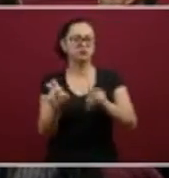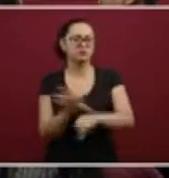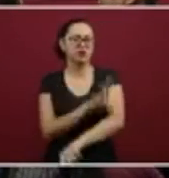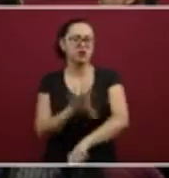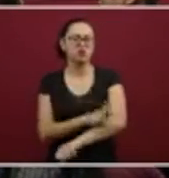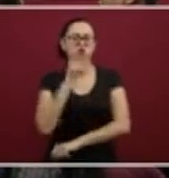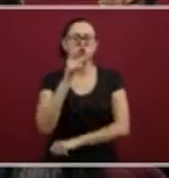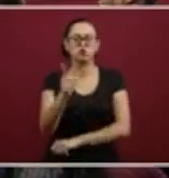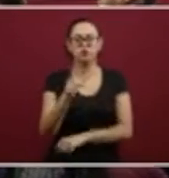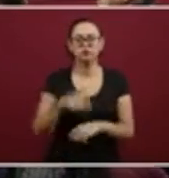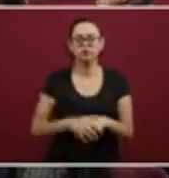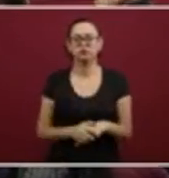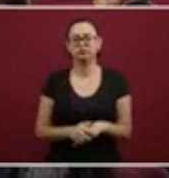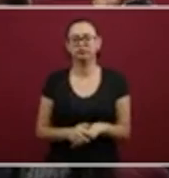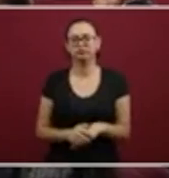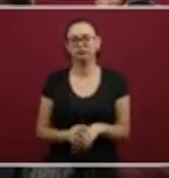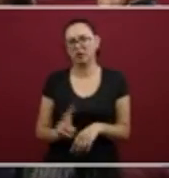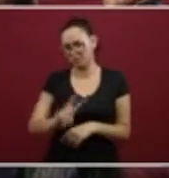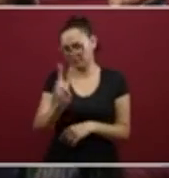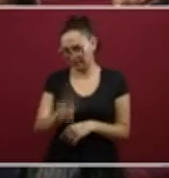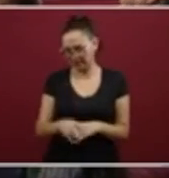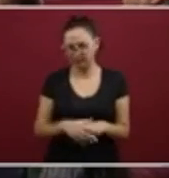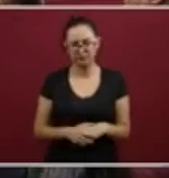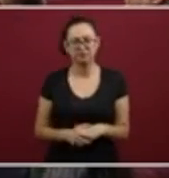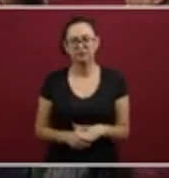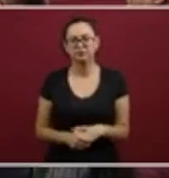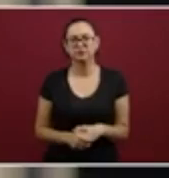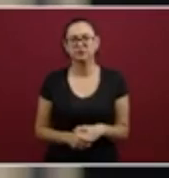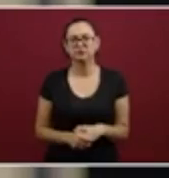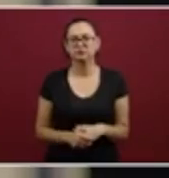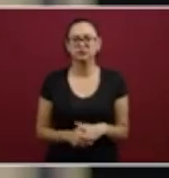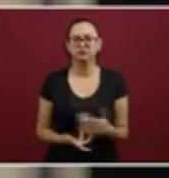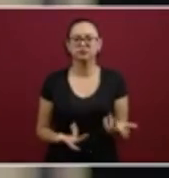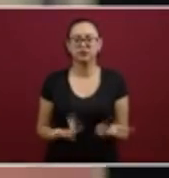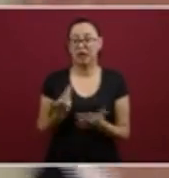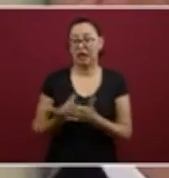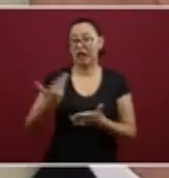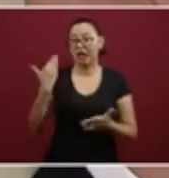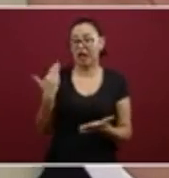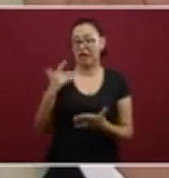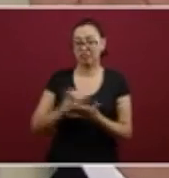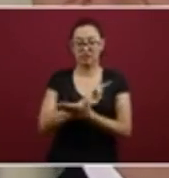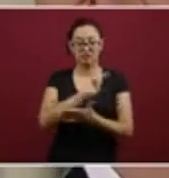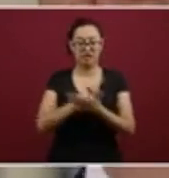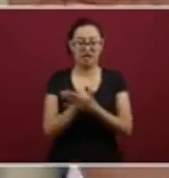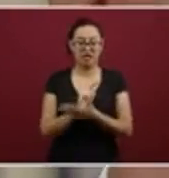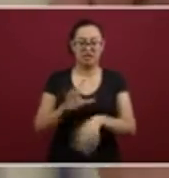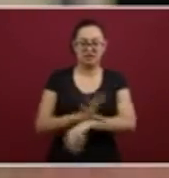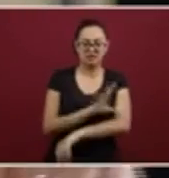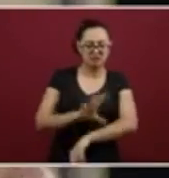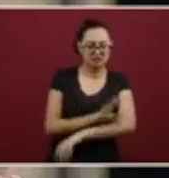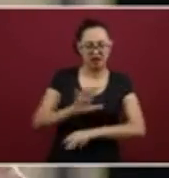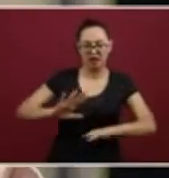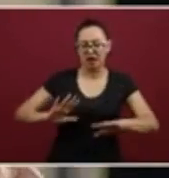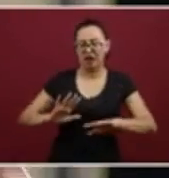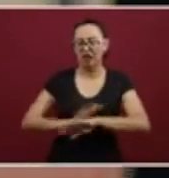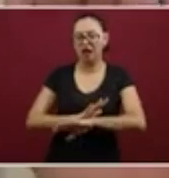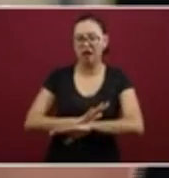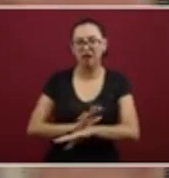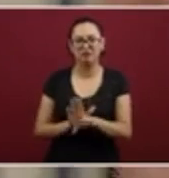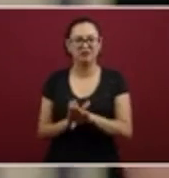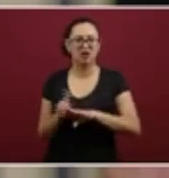eléctricas. La realidad, presidente, es que con la reforma eléctrica las dejaron muy altas. En Los Cabos han